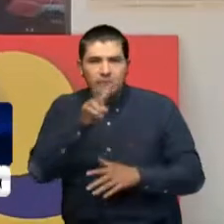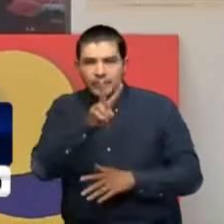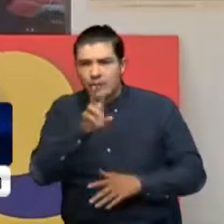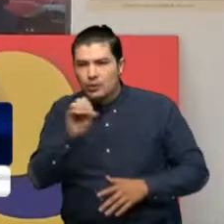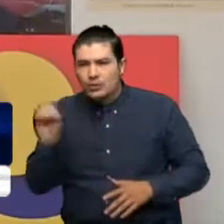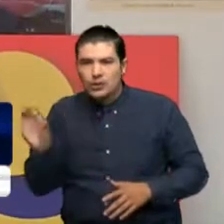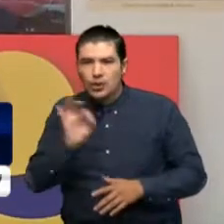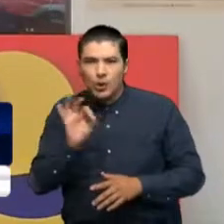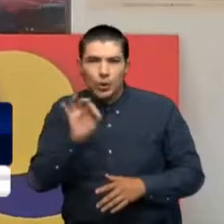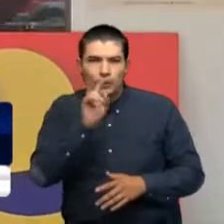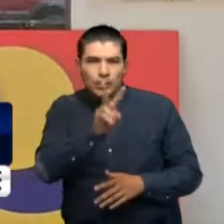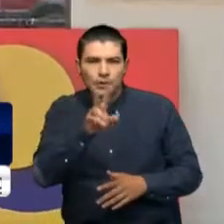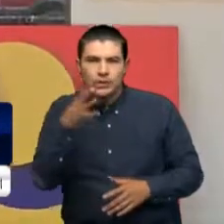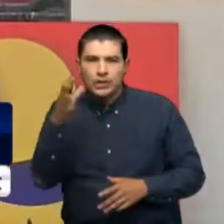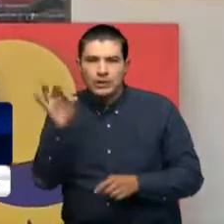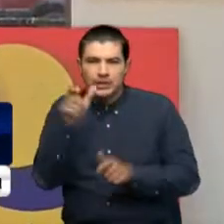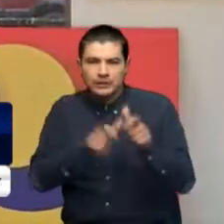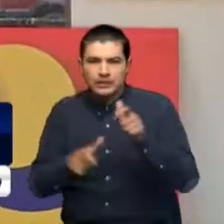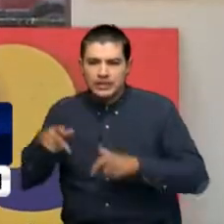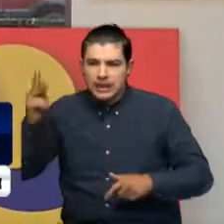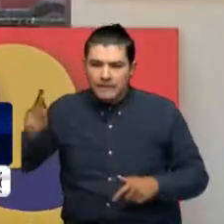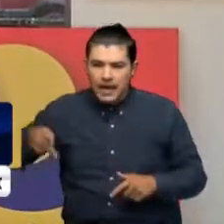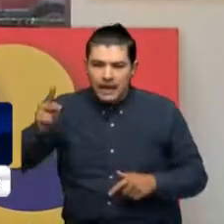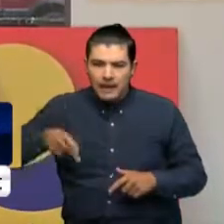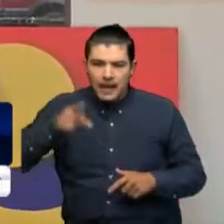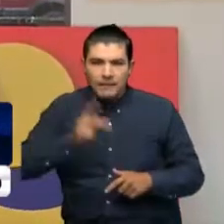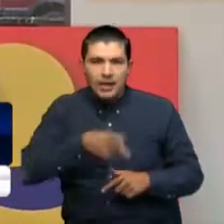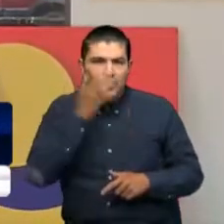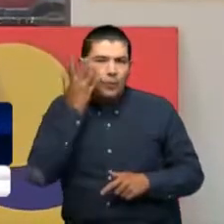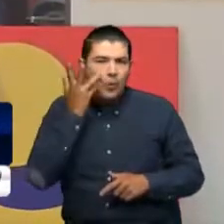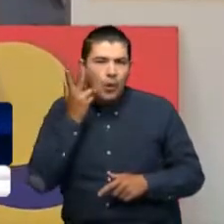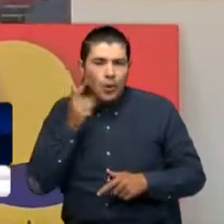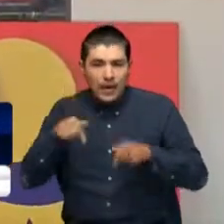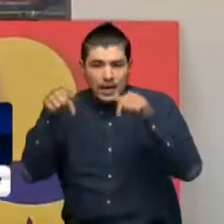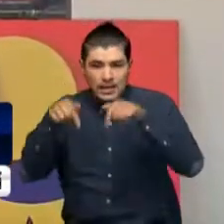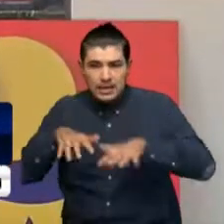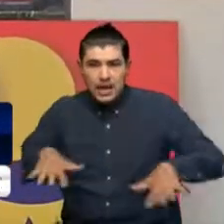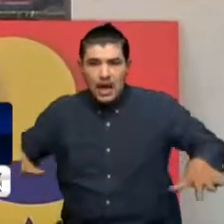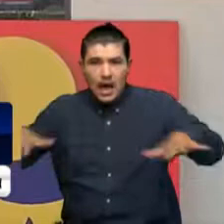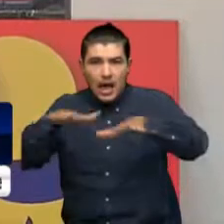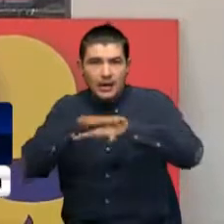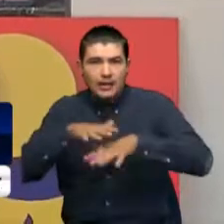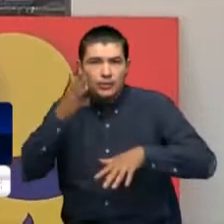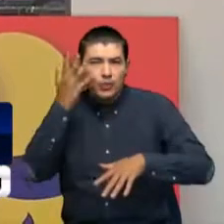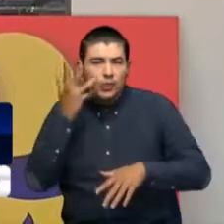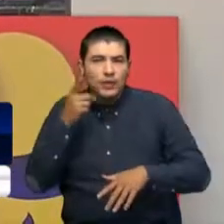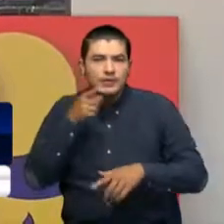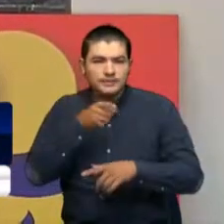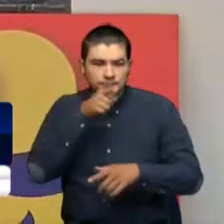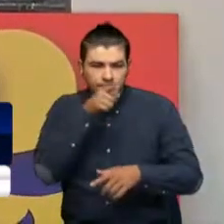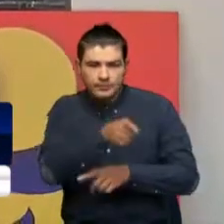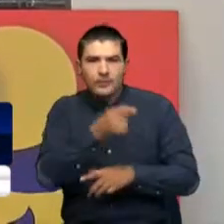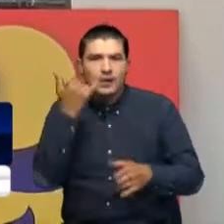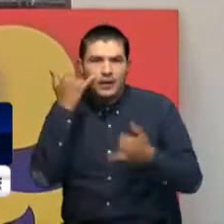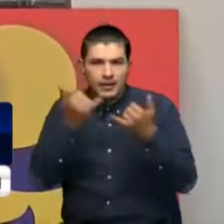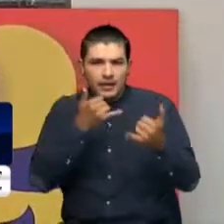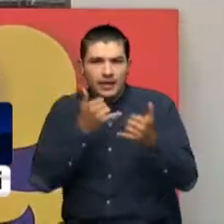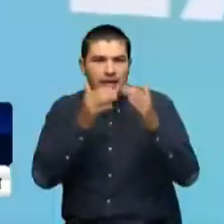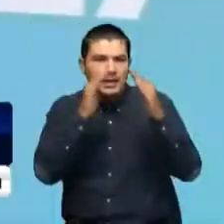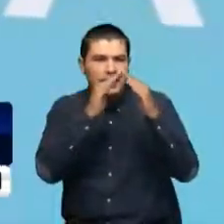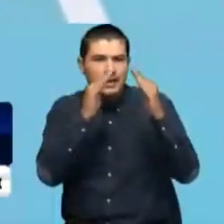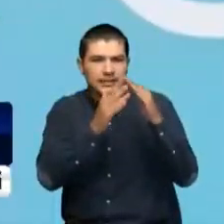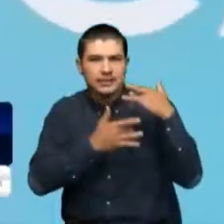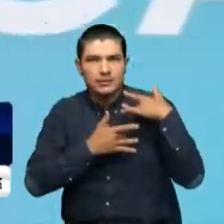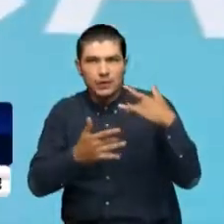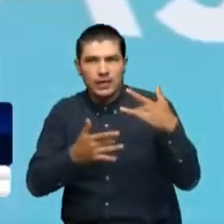200 y 250 caminantes pasan por el sector en donde ubicamos la casita